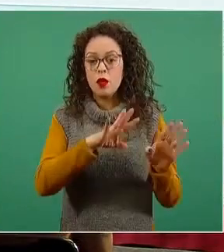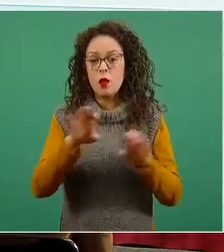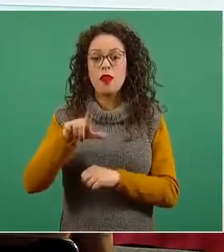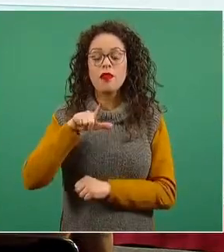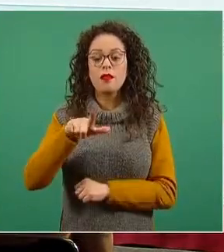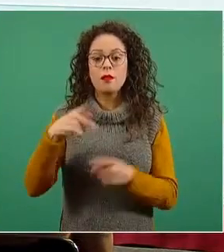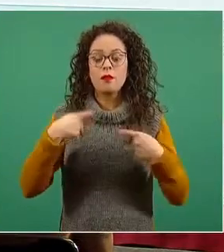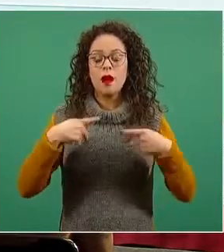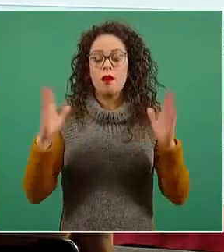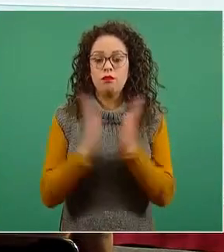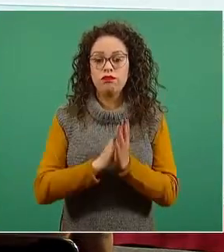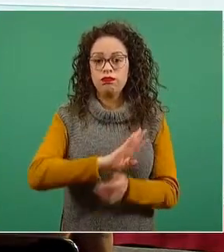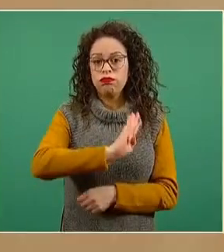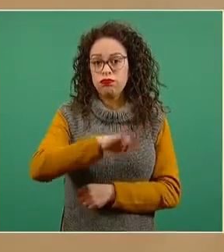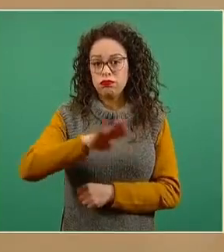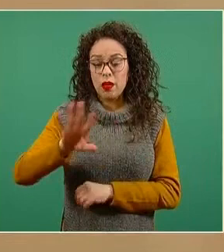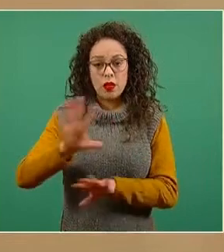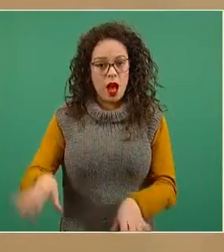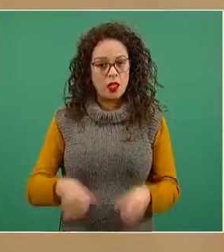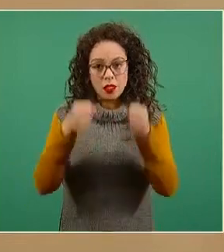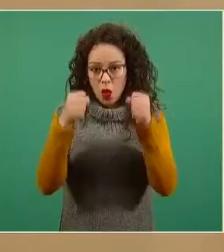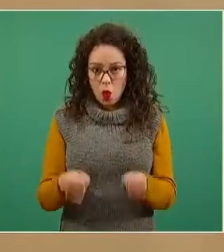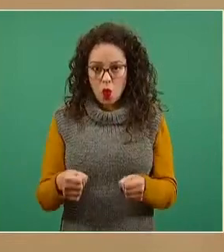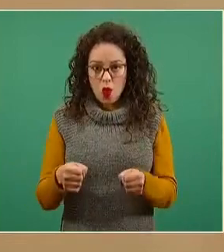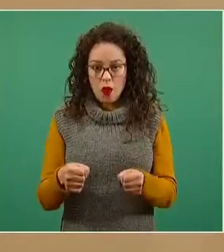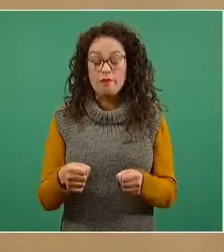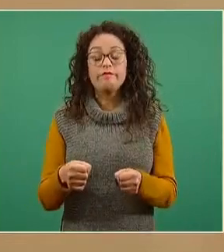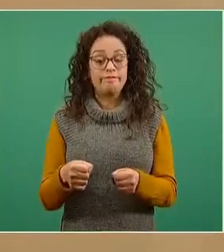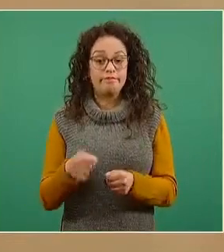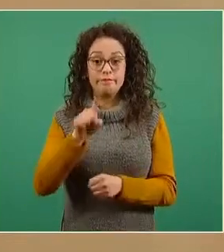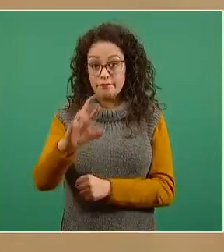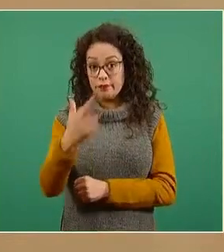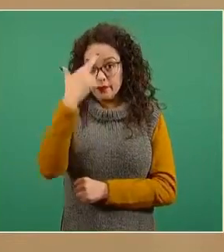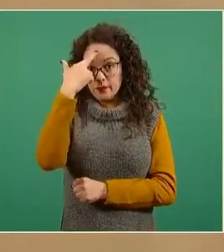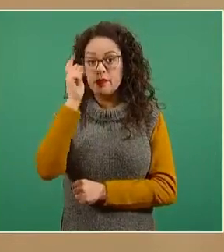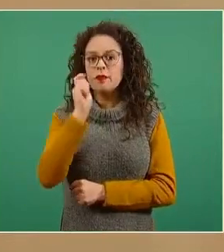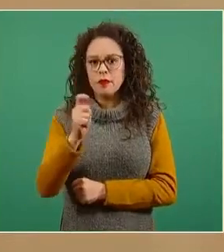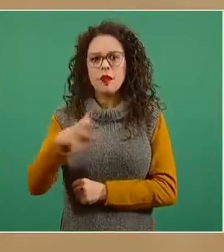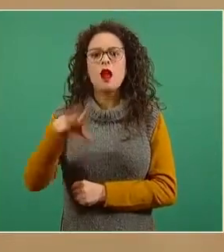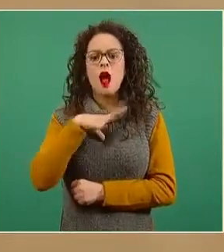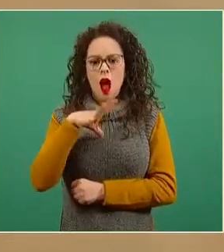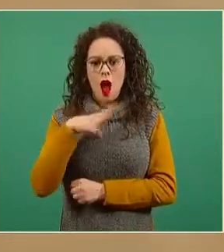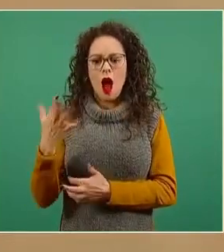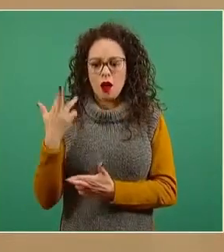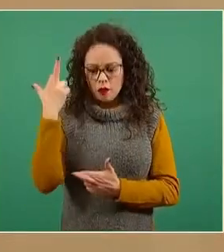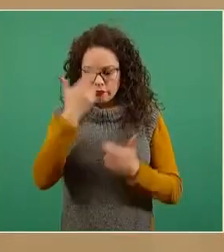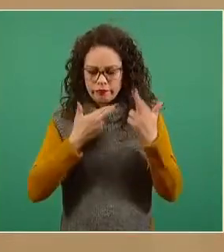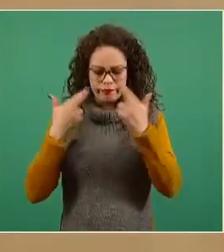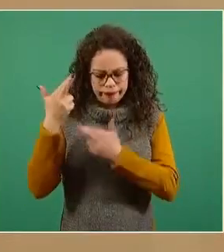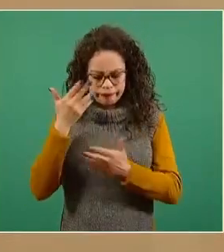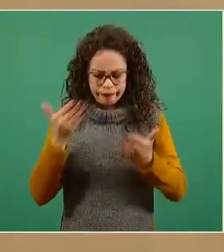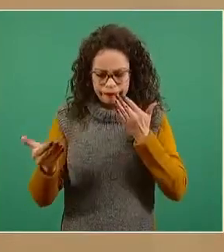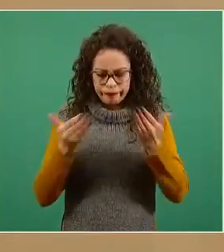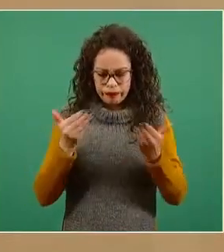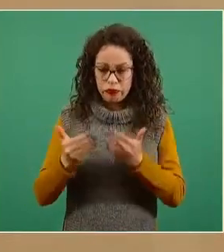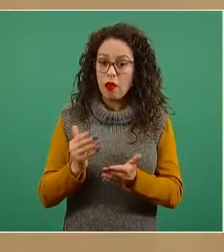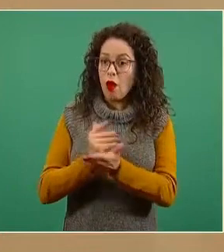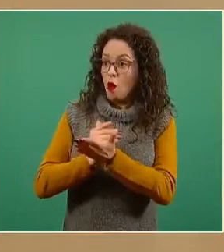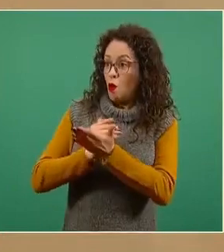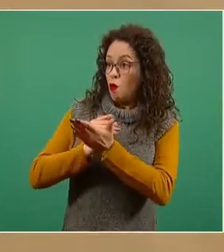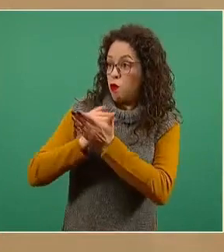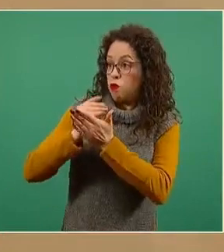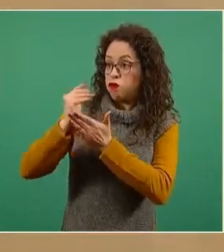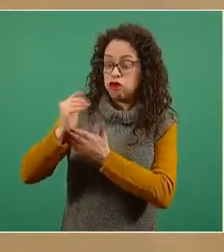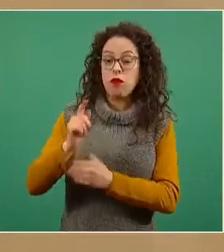136.917 defunciones confirmadas. También recordando que hay un análisis del exceso de mortalidad que está disponible en